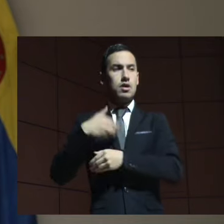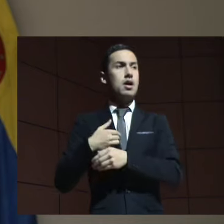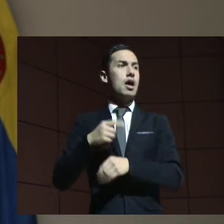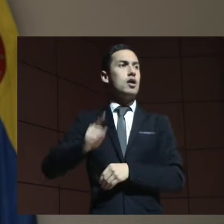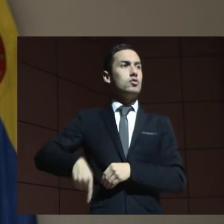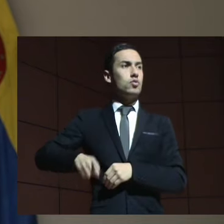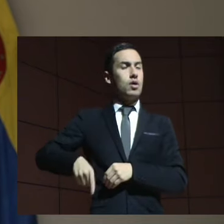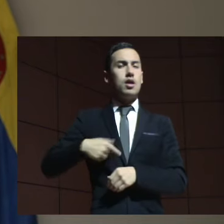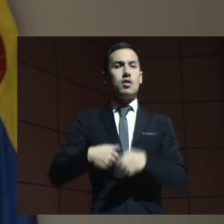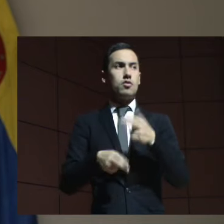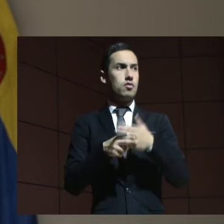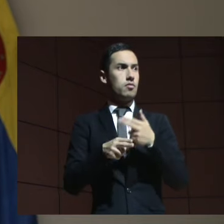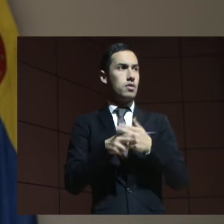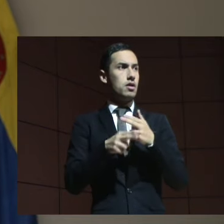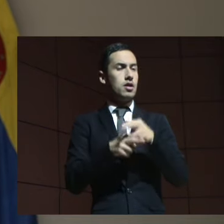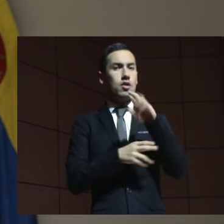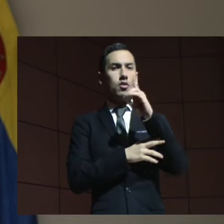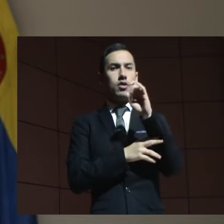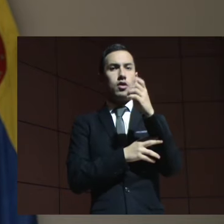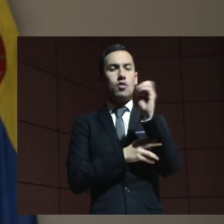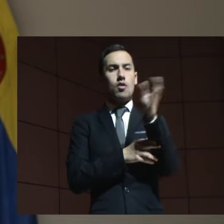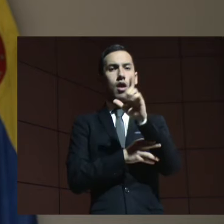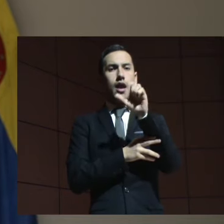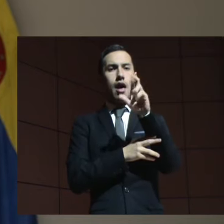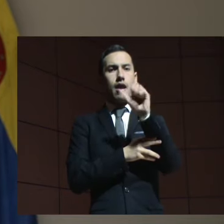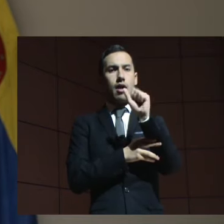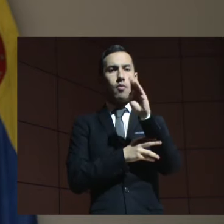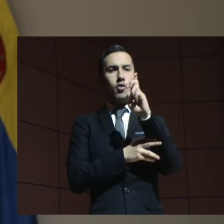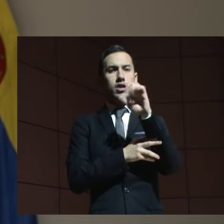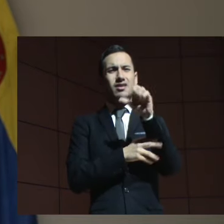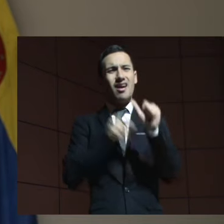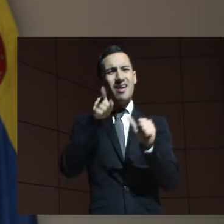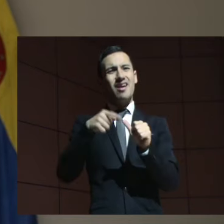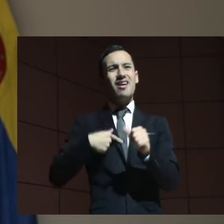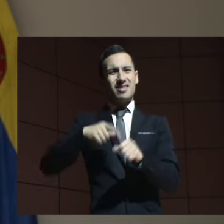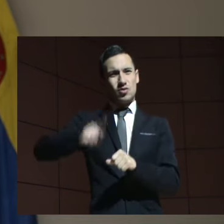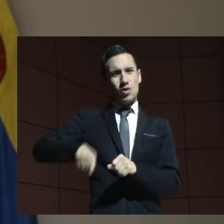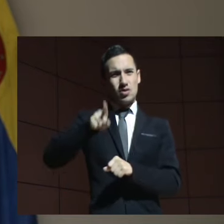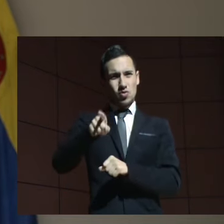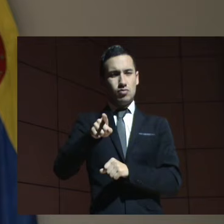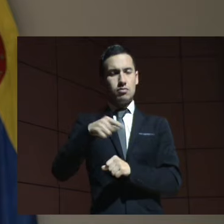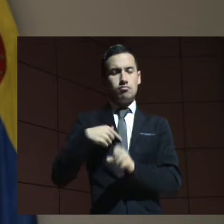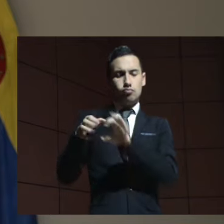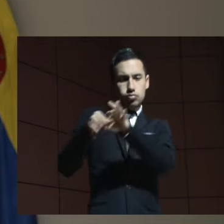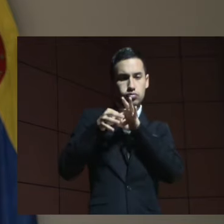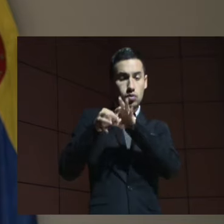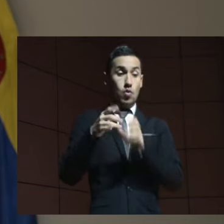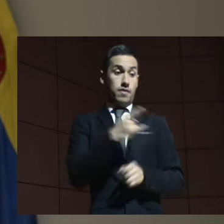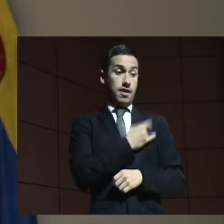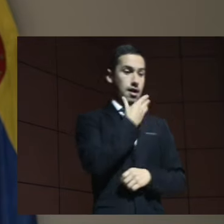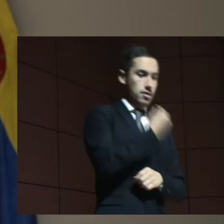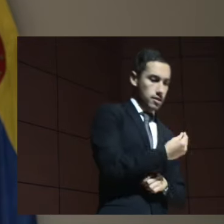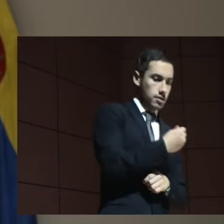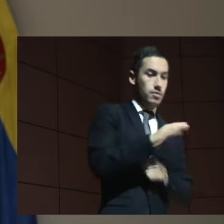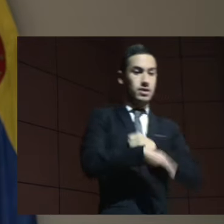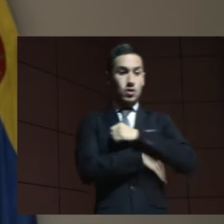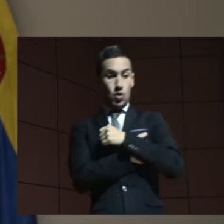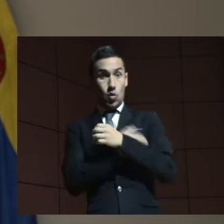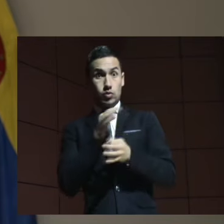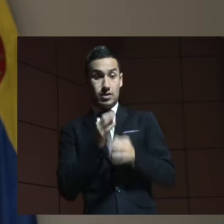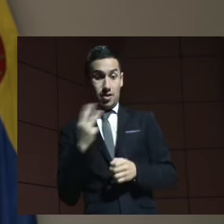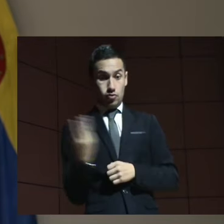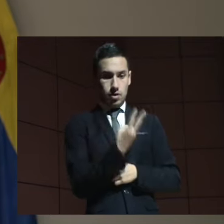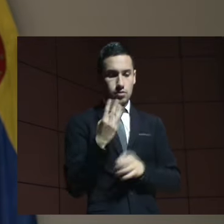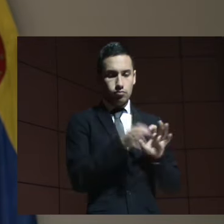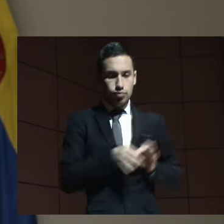con la Escuela Judicial Rodrigo Lara Bonilla. Conjuntamente, la escuela, la Universidad de los Andes